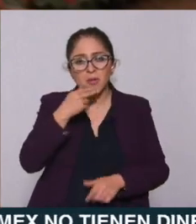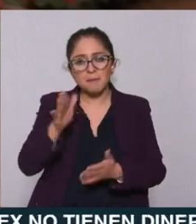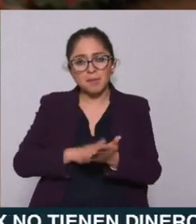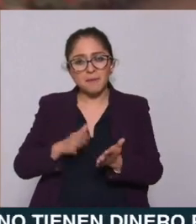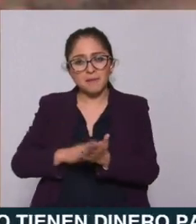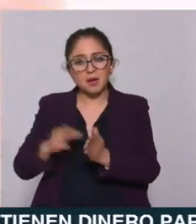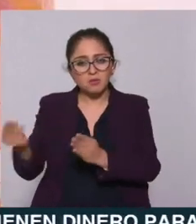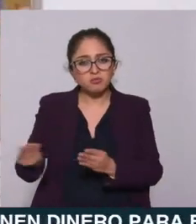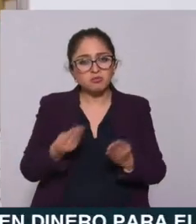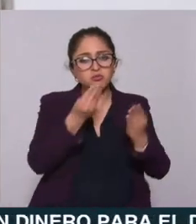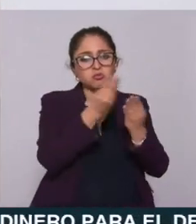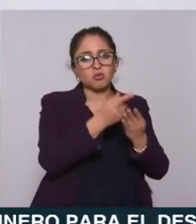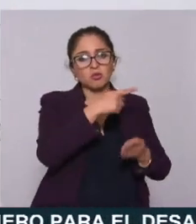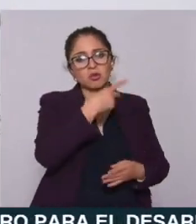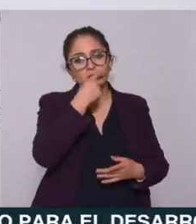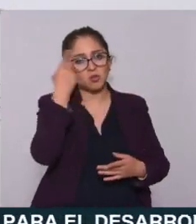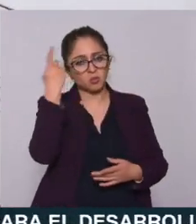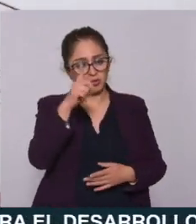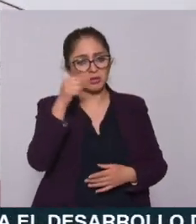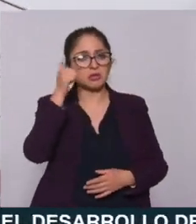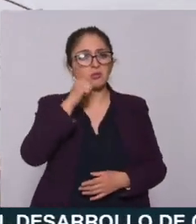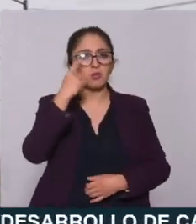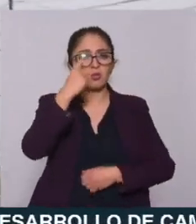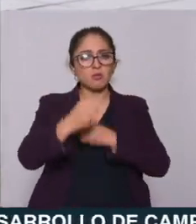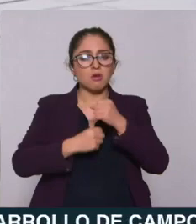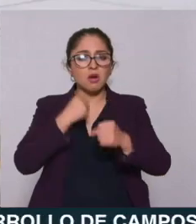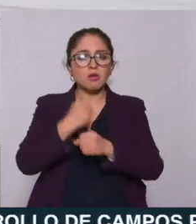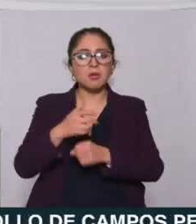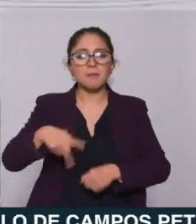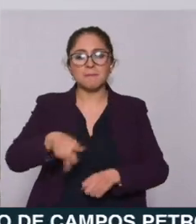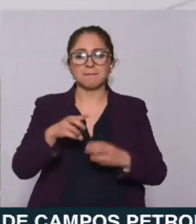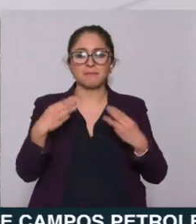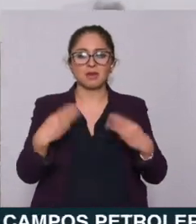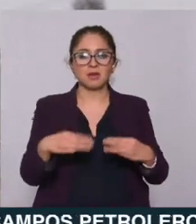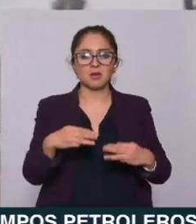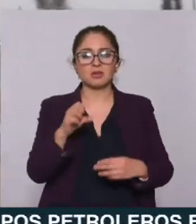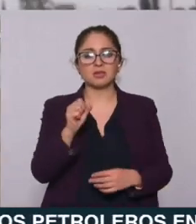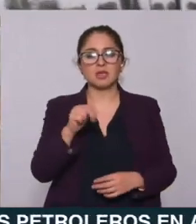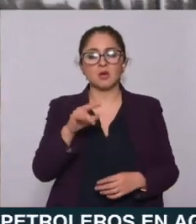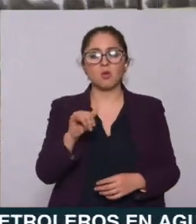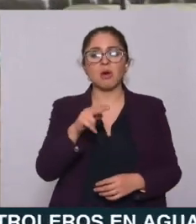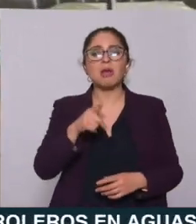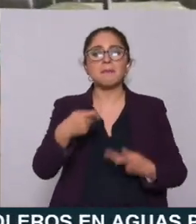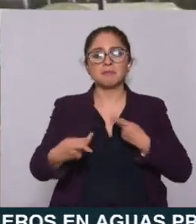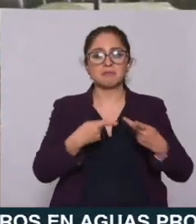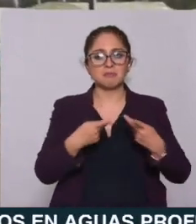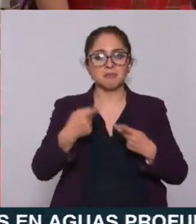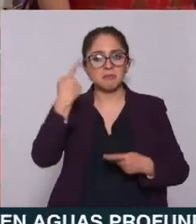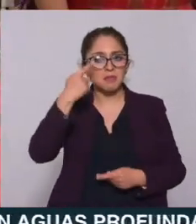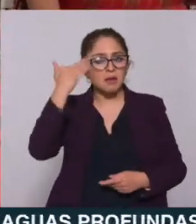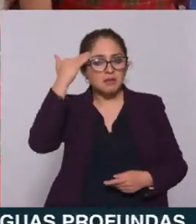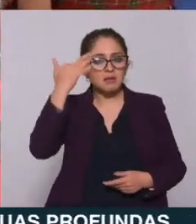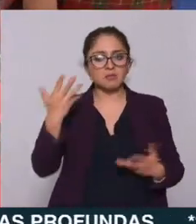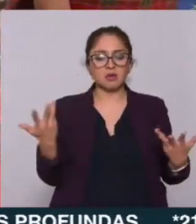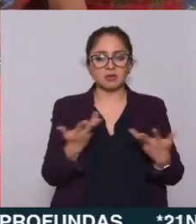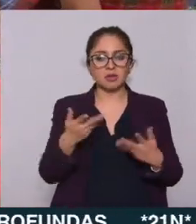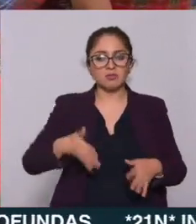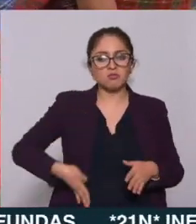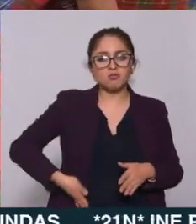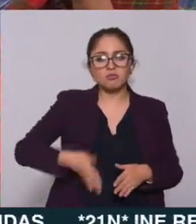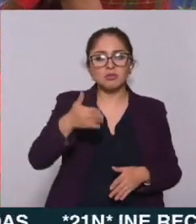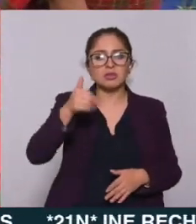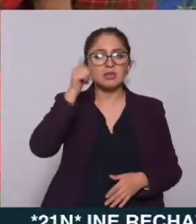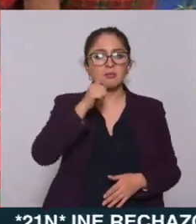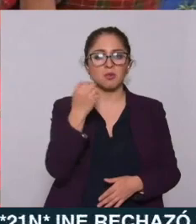y la patentó. Como todos los años, el mercado de San Juan Acuexcomatl se prepara para esta temporada, y los pasillos que en